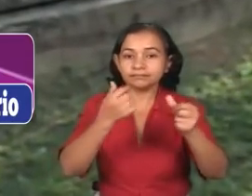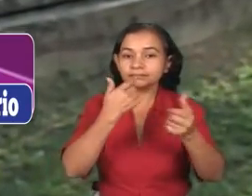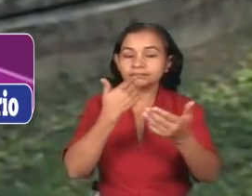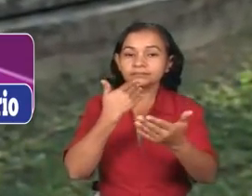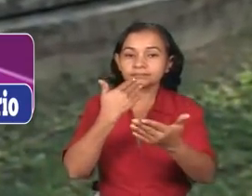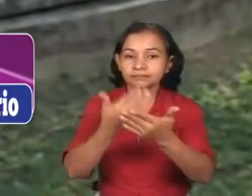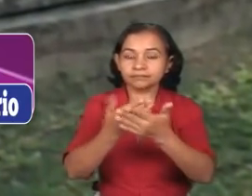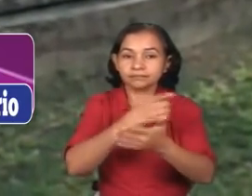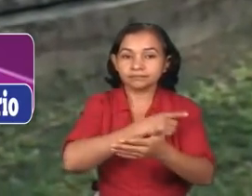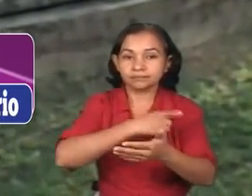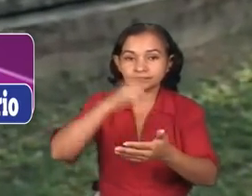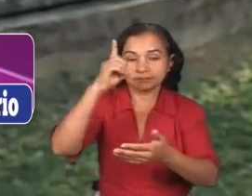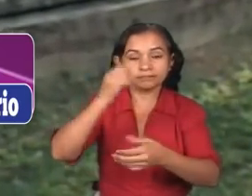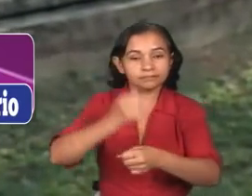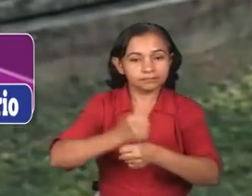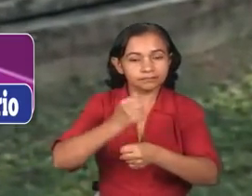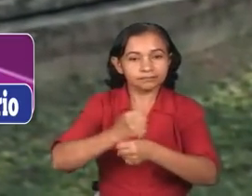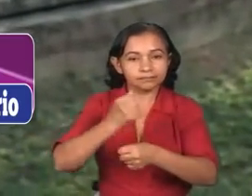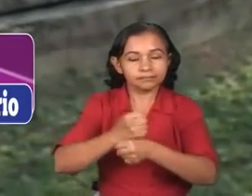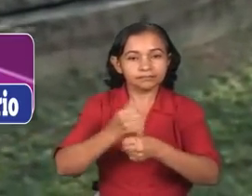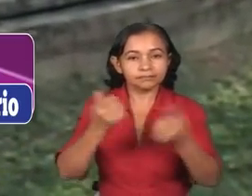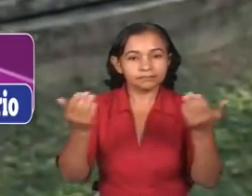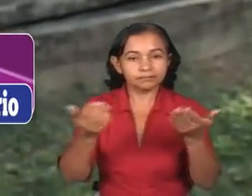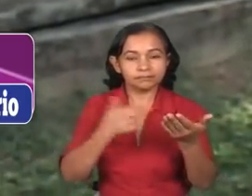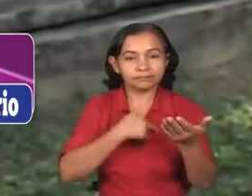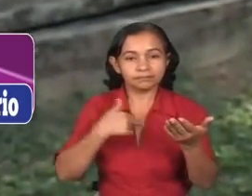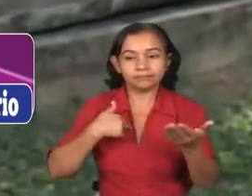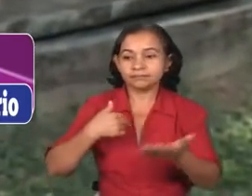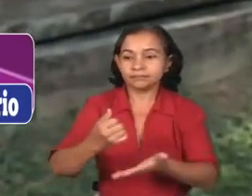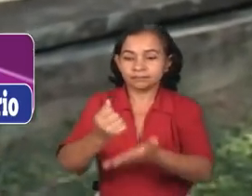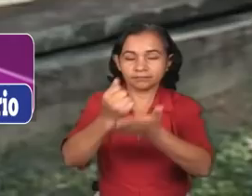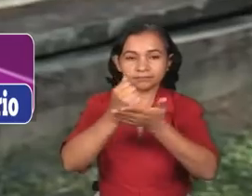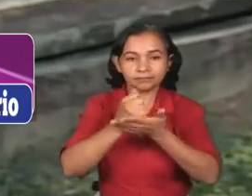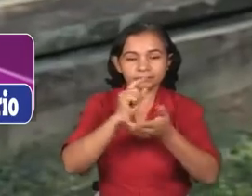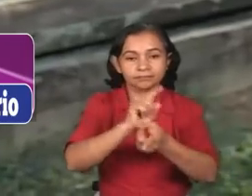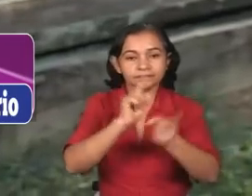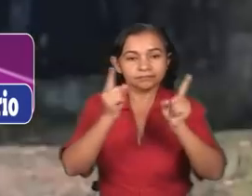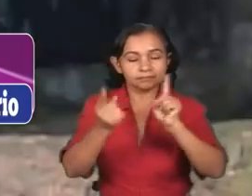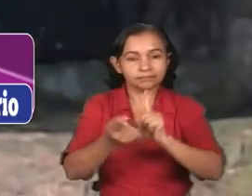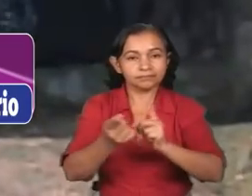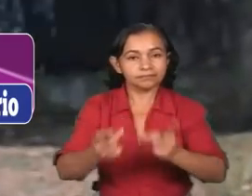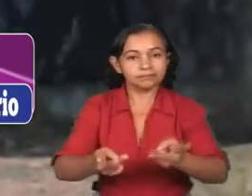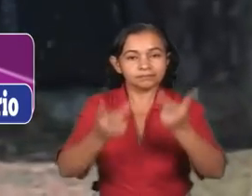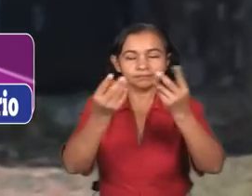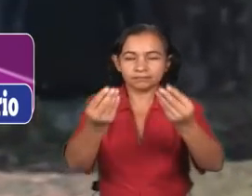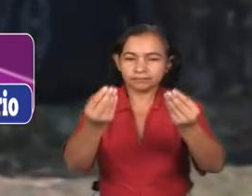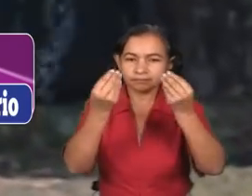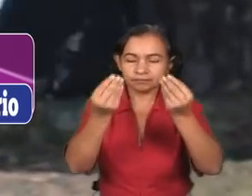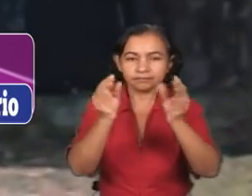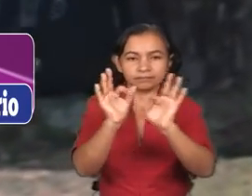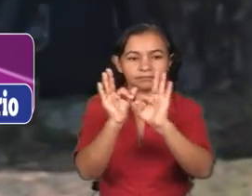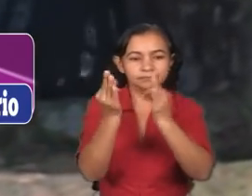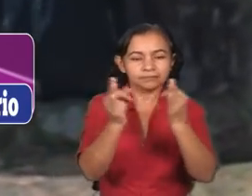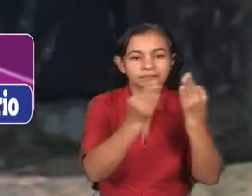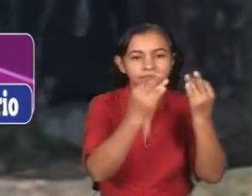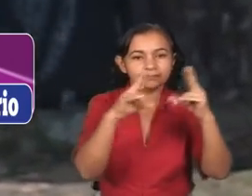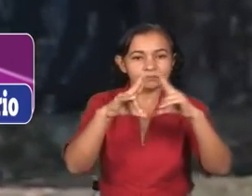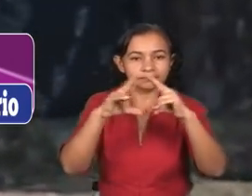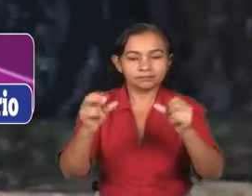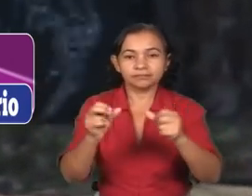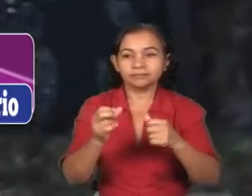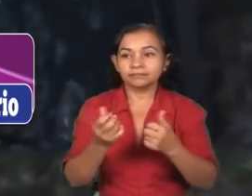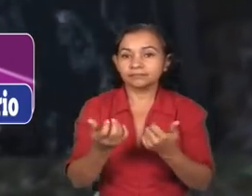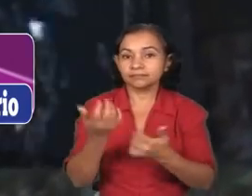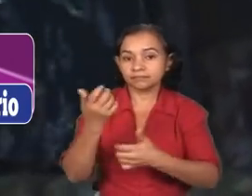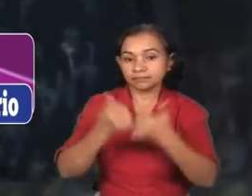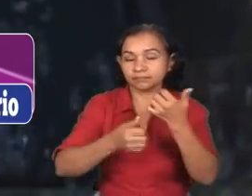Dios tenemos el financiamiento que nos va a permitir realmente cambiarle la vida a miles de familias en este país. Y también en Acal, víctima